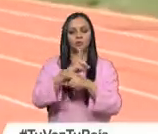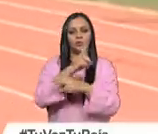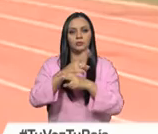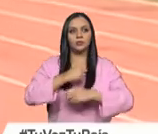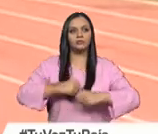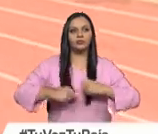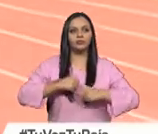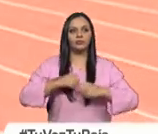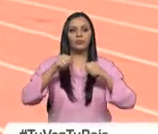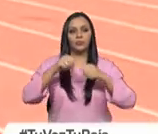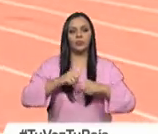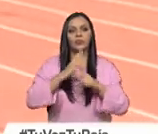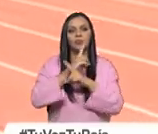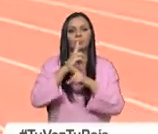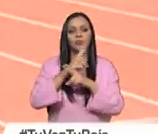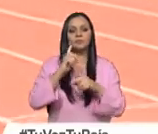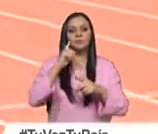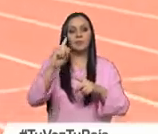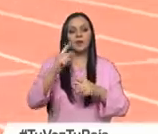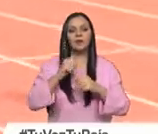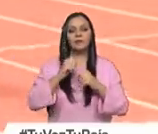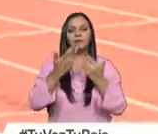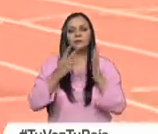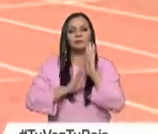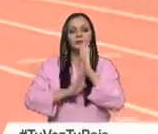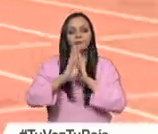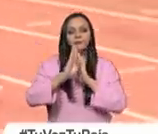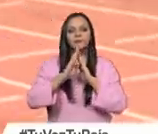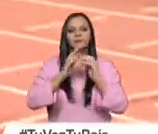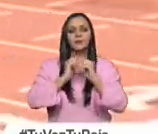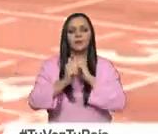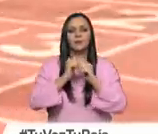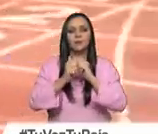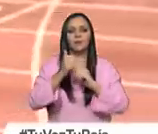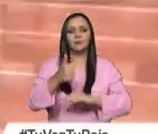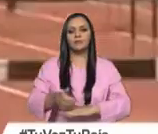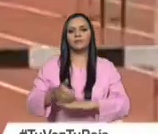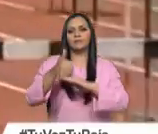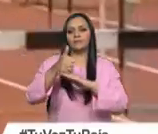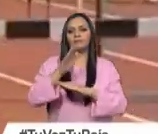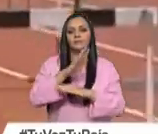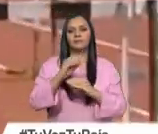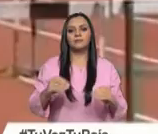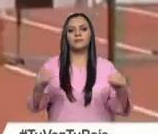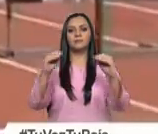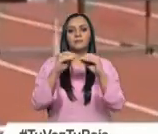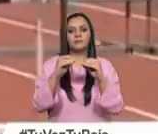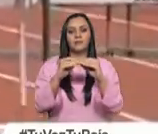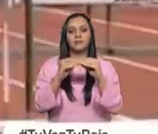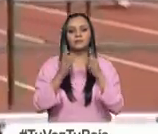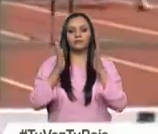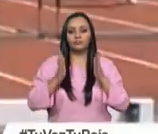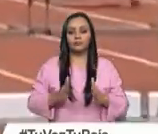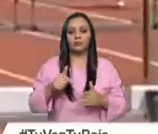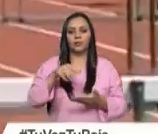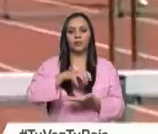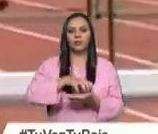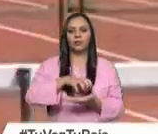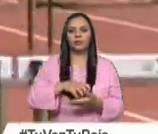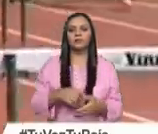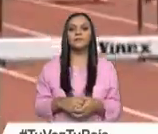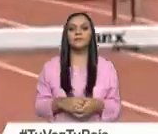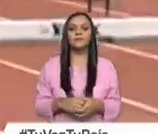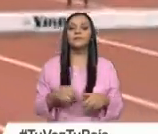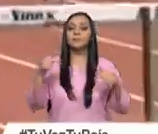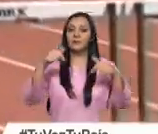van a poder utilizarla para desarrollar los potenciales deportivos de la región, los potenciales deportivos de la provincia. La